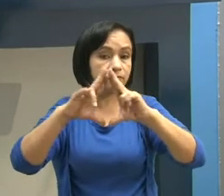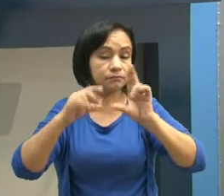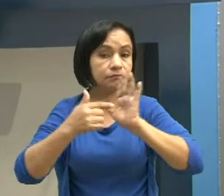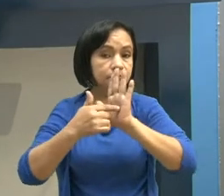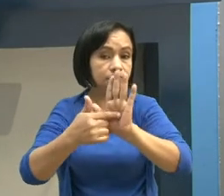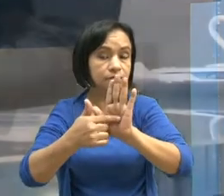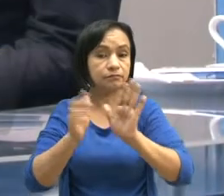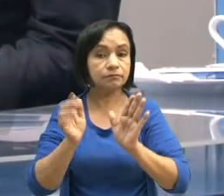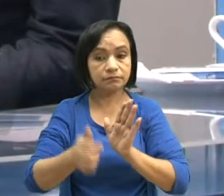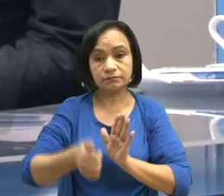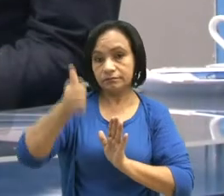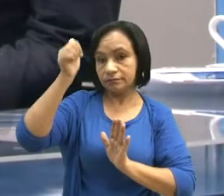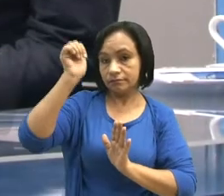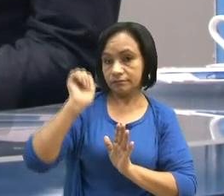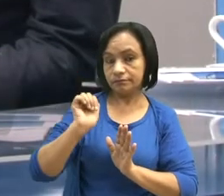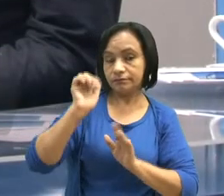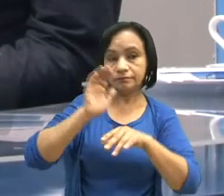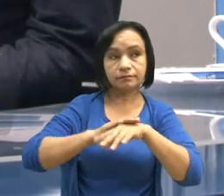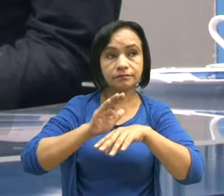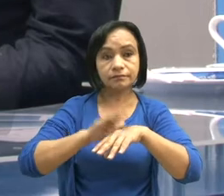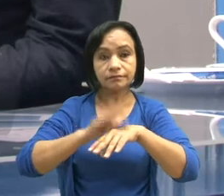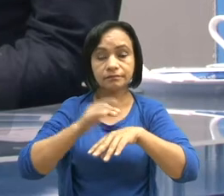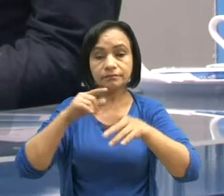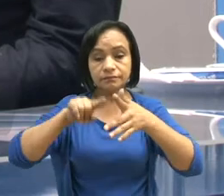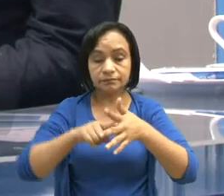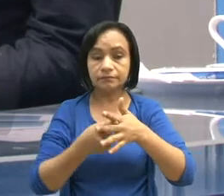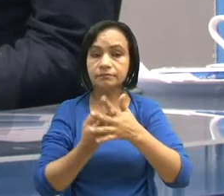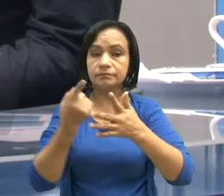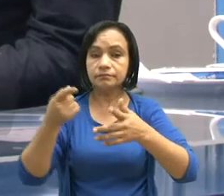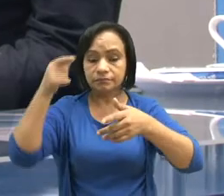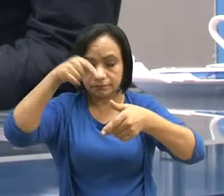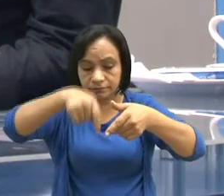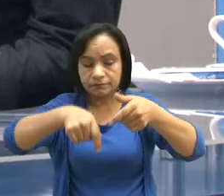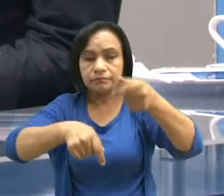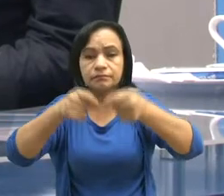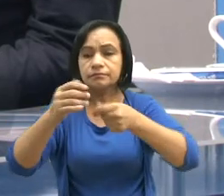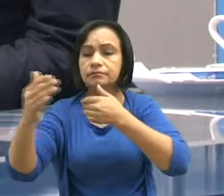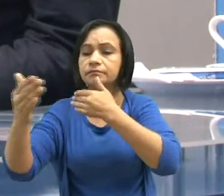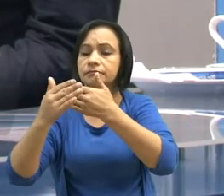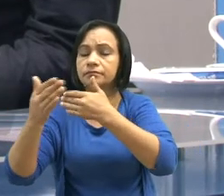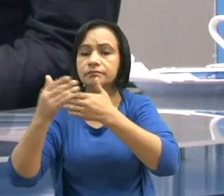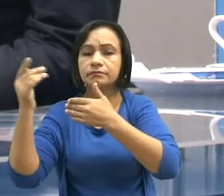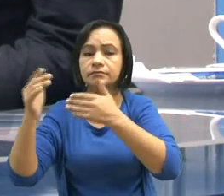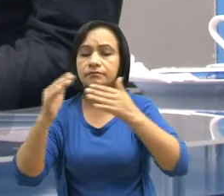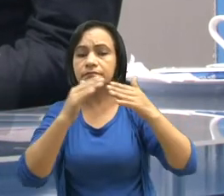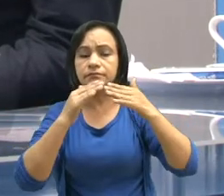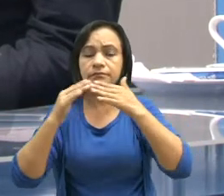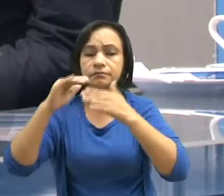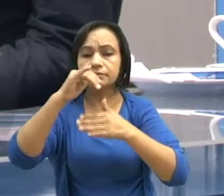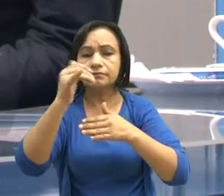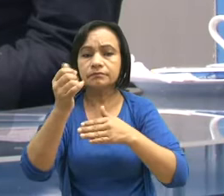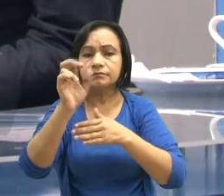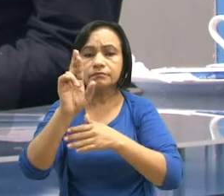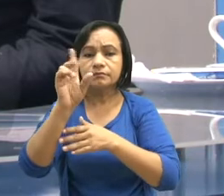ejemplo, el día de ayer nosotros anunciábamos el inicio de la perforación de un pozo aquí cercano en el sector de Ciudad Jardín, que nos